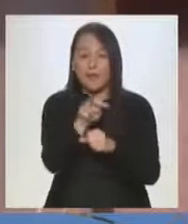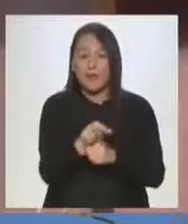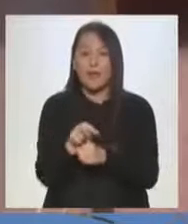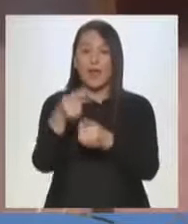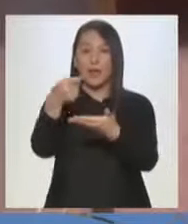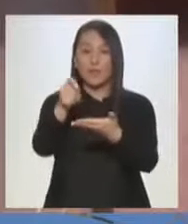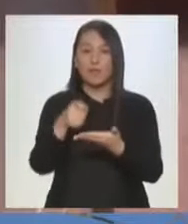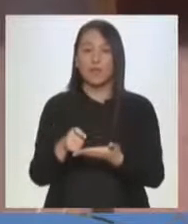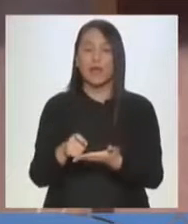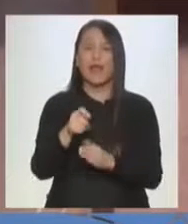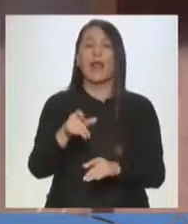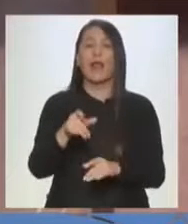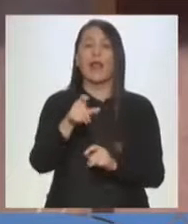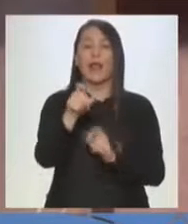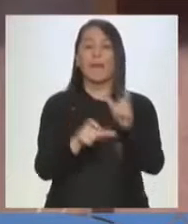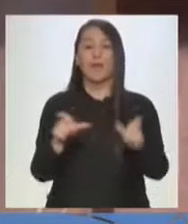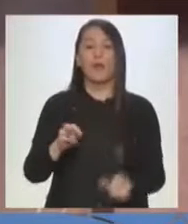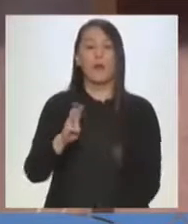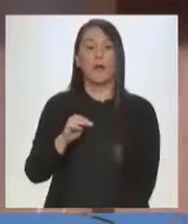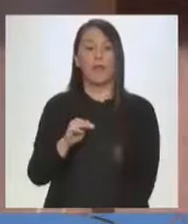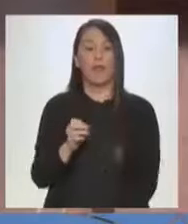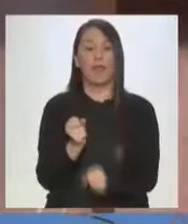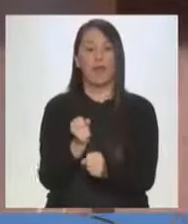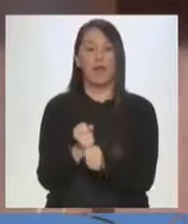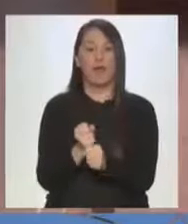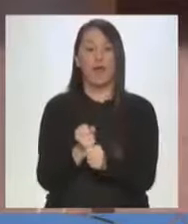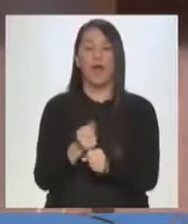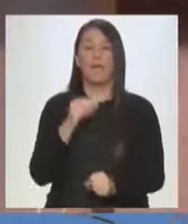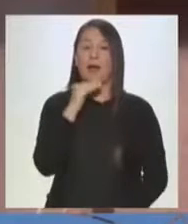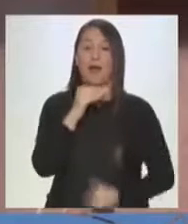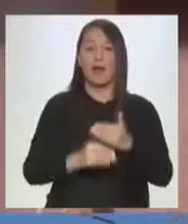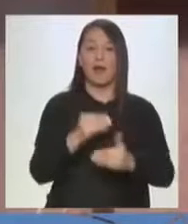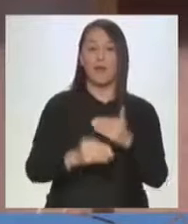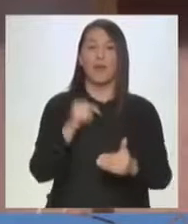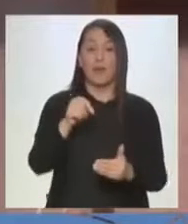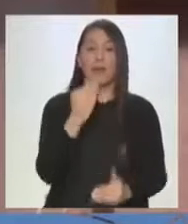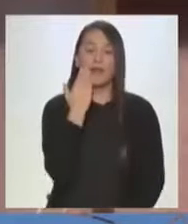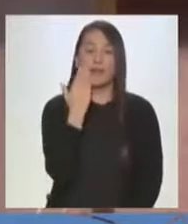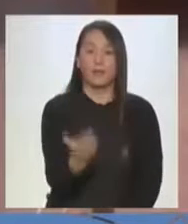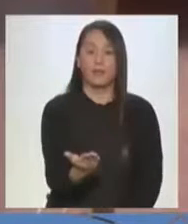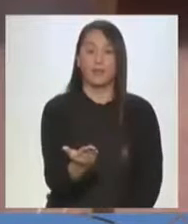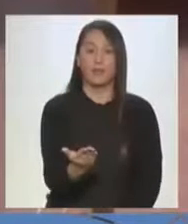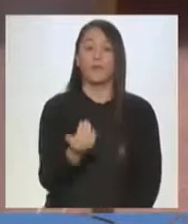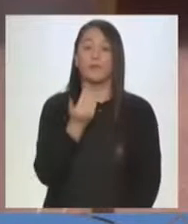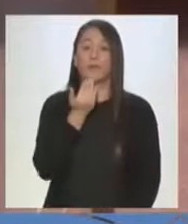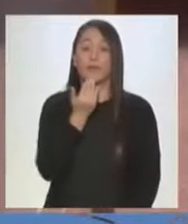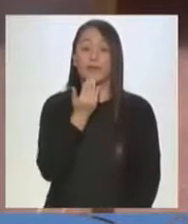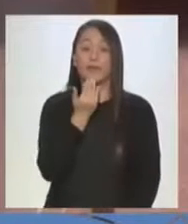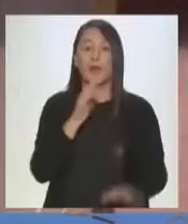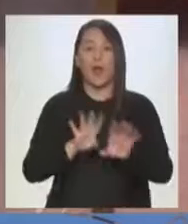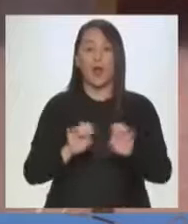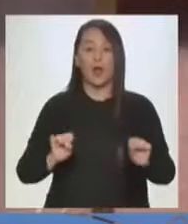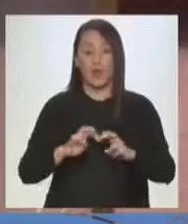madres trabajadoras de manera de que puedan acceder con mayor celeridad y prontitud a dicho beneficio. Y también se acordó instalar